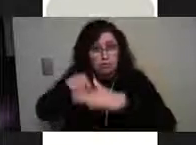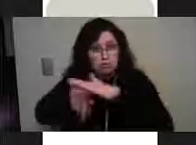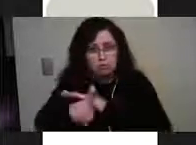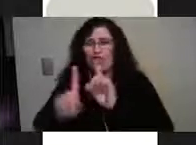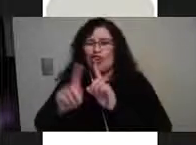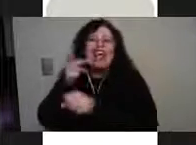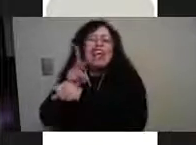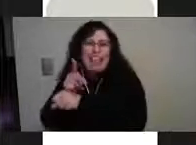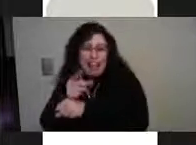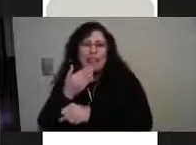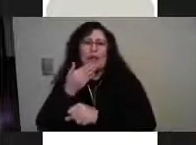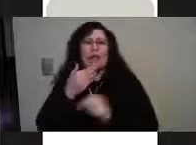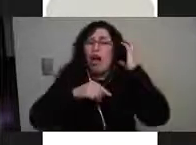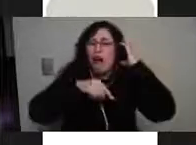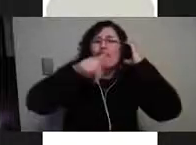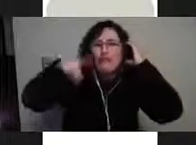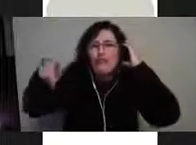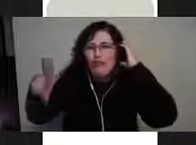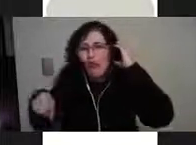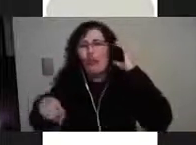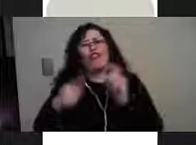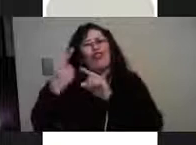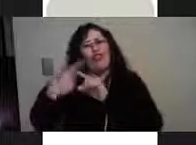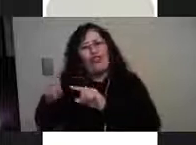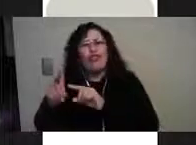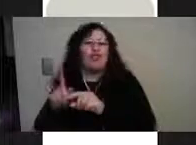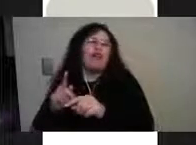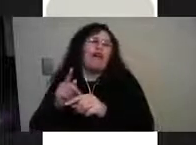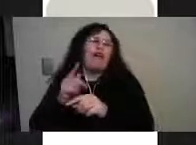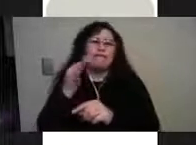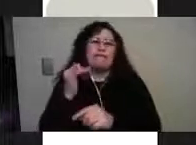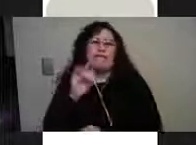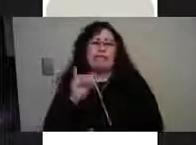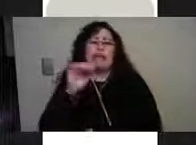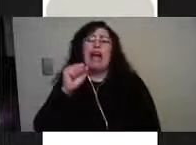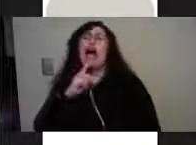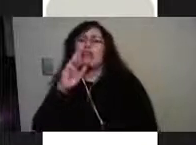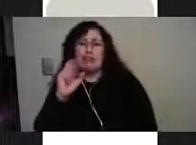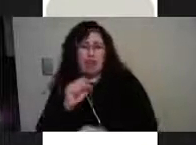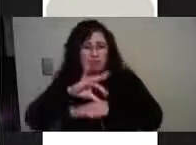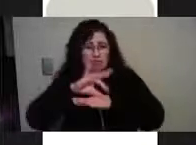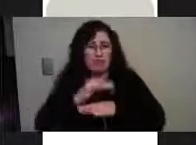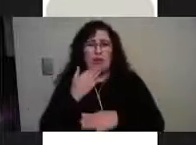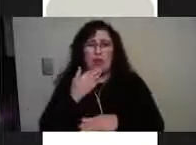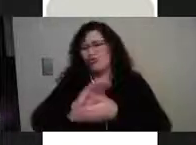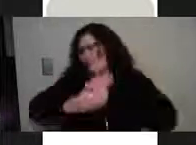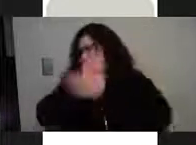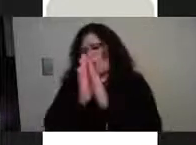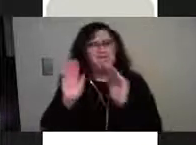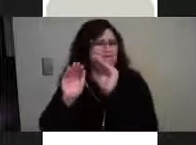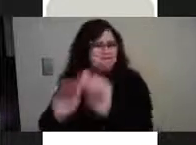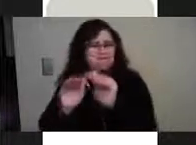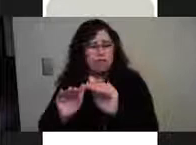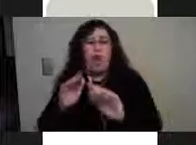kinesiólogo, fonoaudiólogo, médico fisiatra, un equipo multiprofesional, ¿ya? Pero que en general todos estos niños tienen potencial para marcha. Algunos